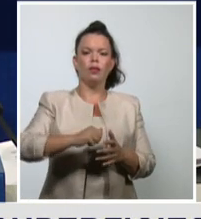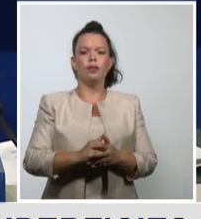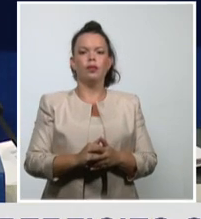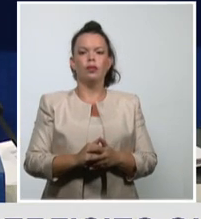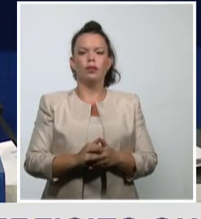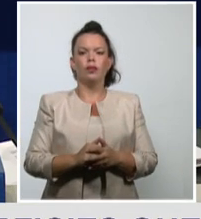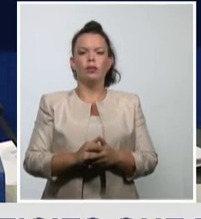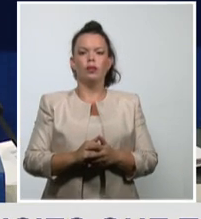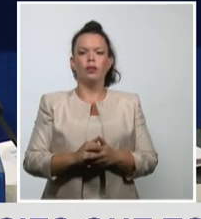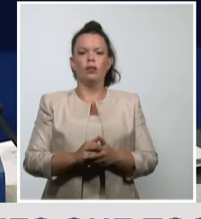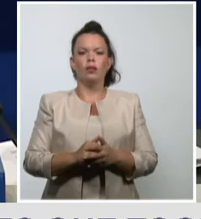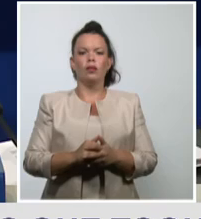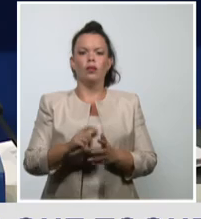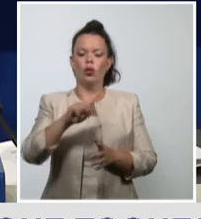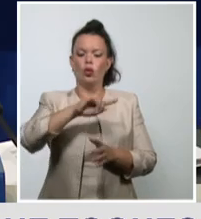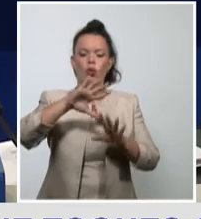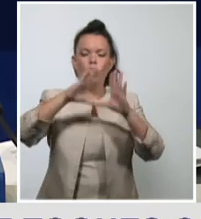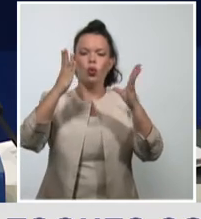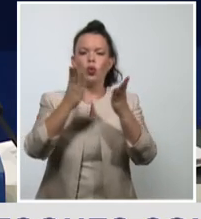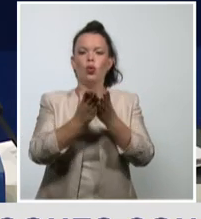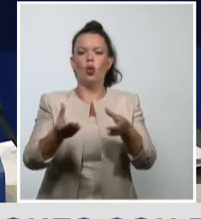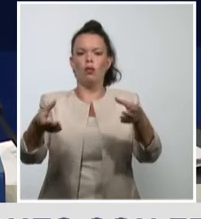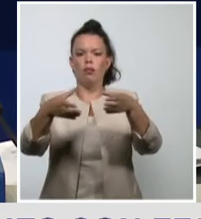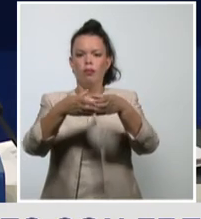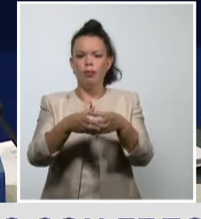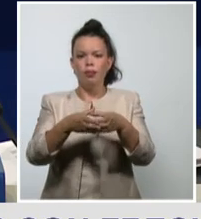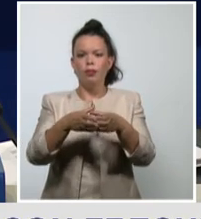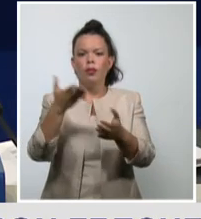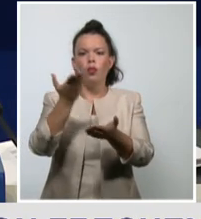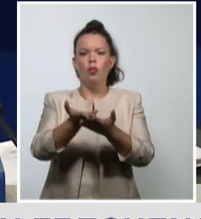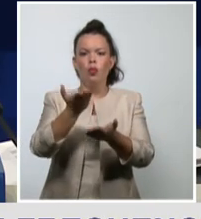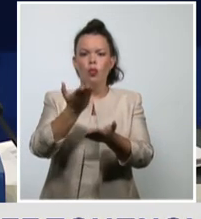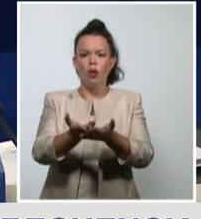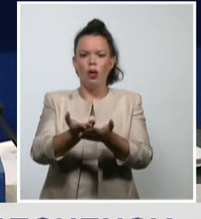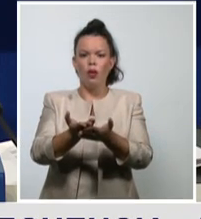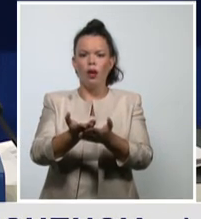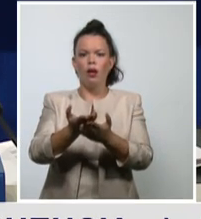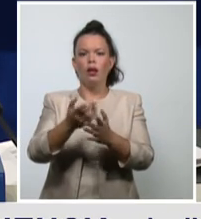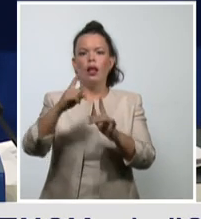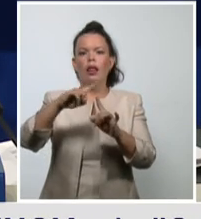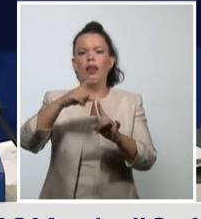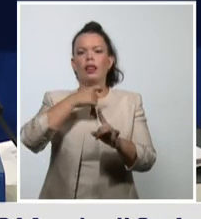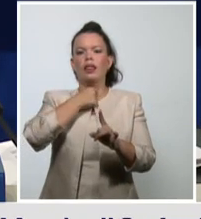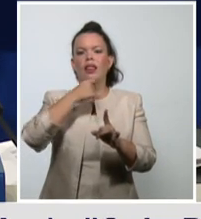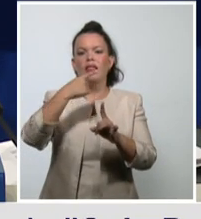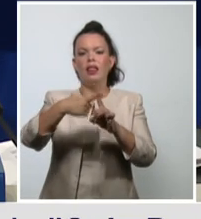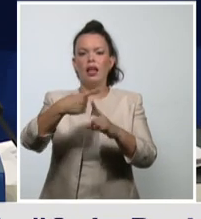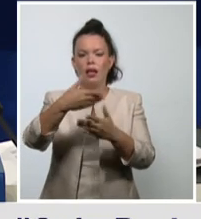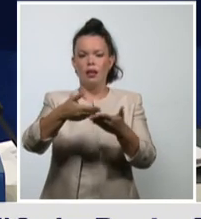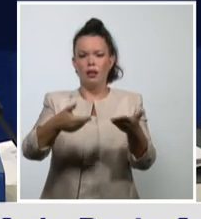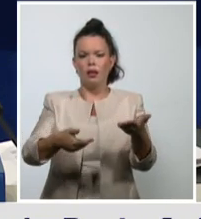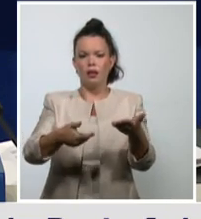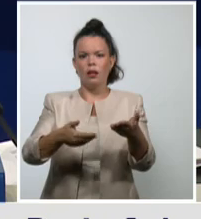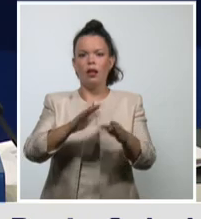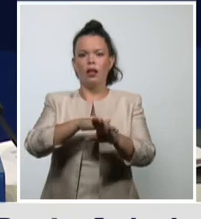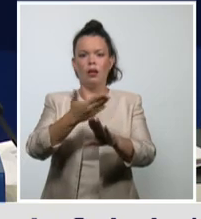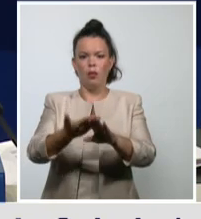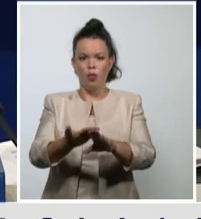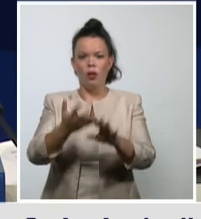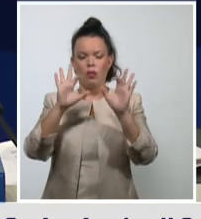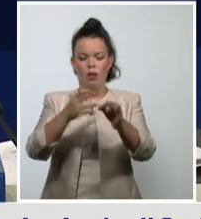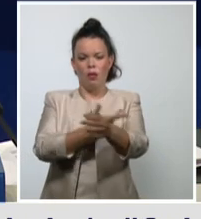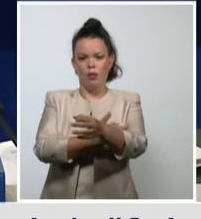estudiaba, primero con test rápido, después con PCR, pero realmente el grueso mayor está en